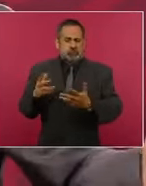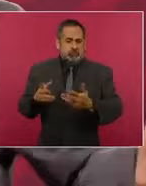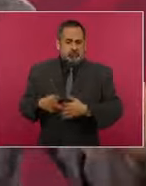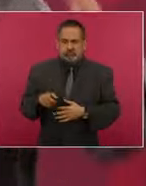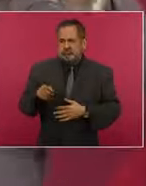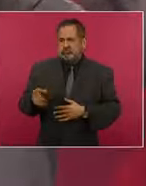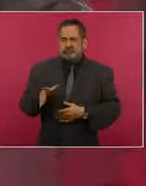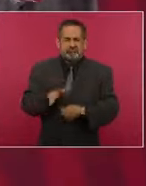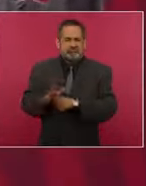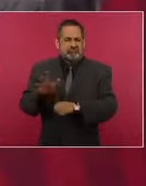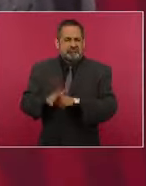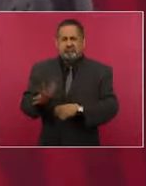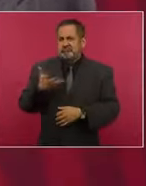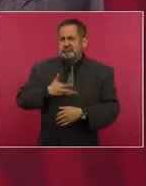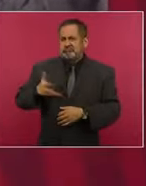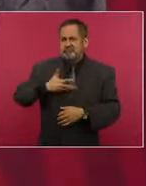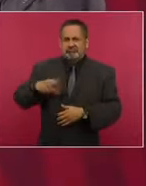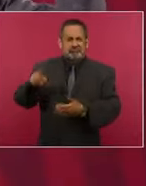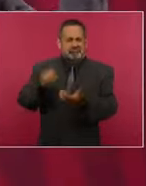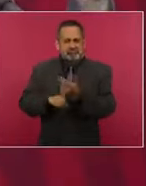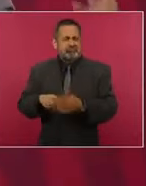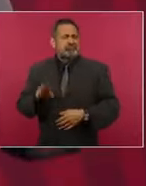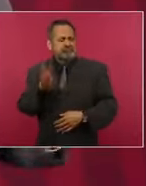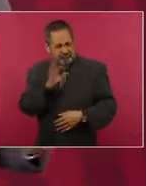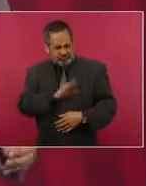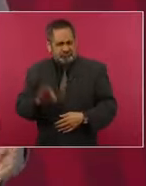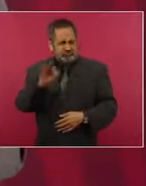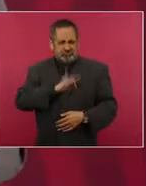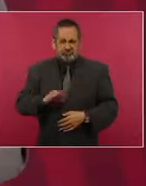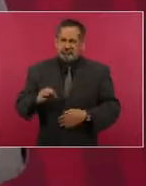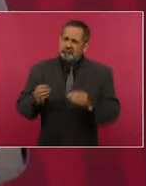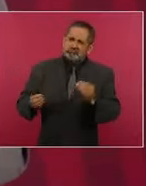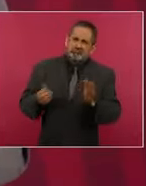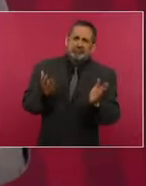tienen muchas posibilidades